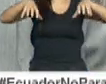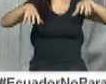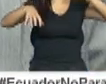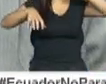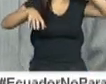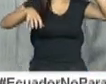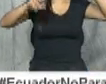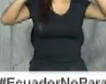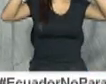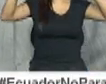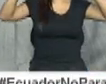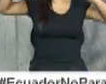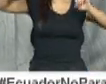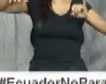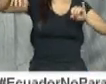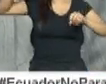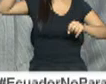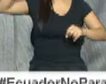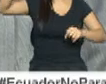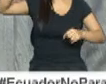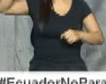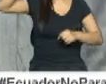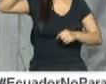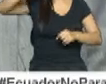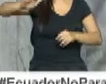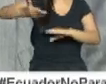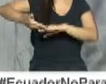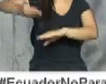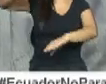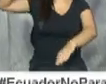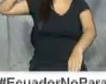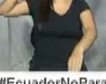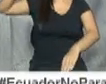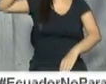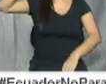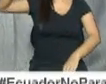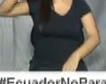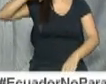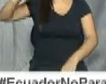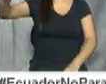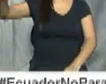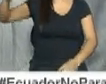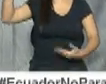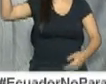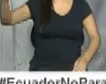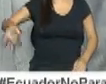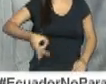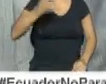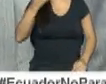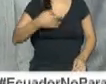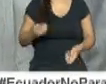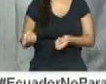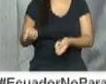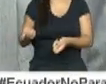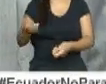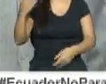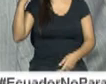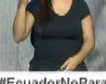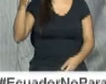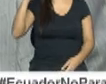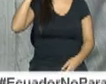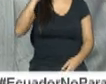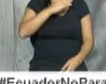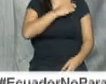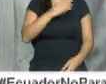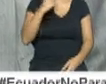fue profundizando el gobierno neoliberal utilizaban a las Fuerzas Armadas con fines políticos, ¿sí? Con fines políticos, siempre lo